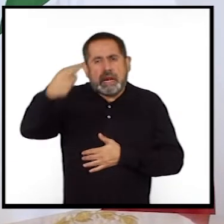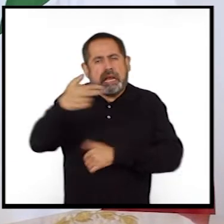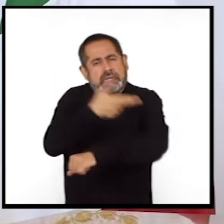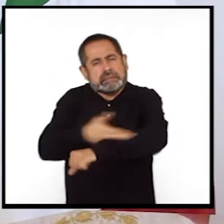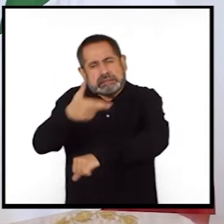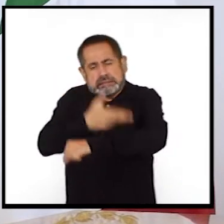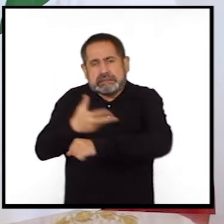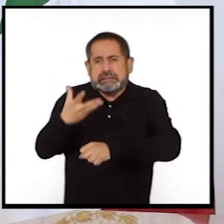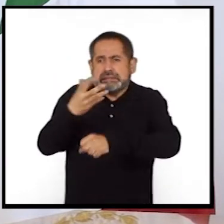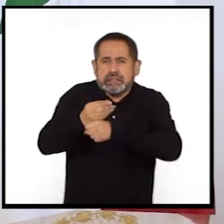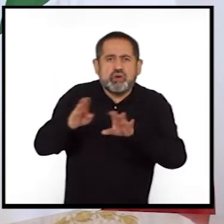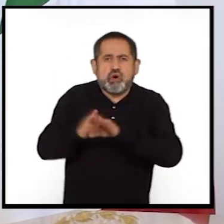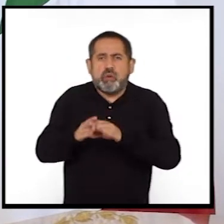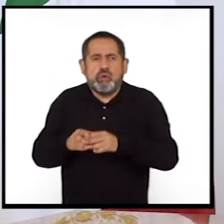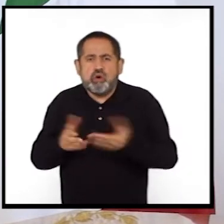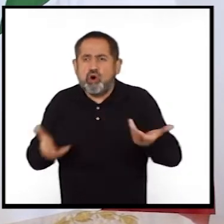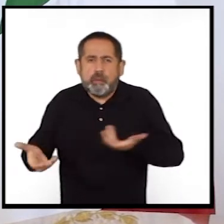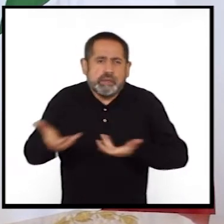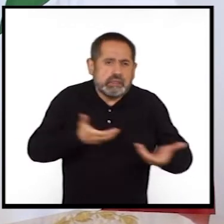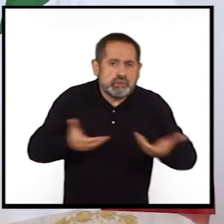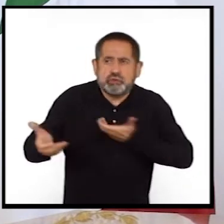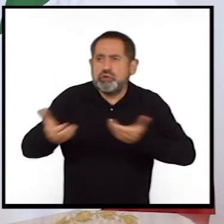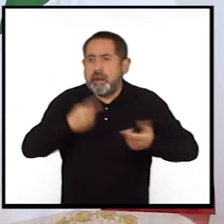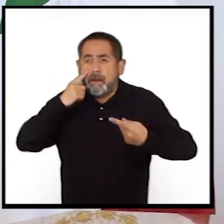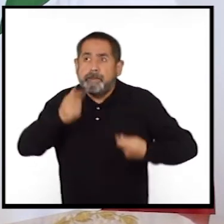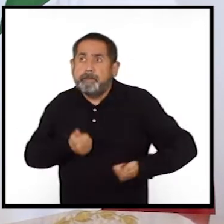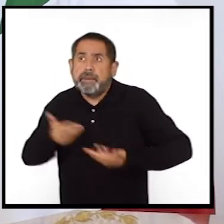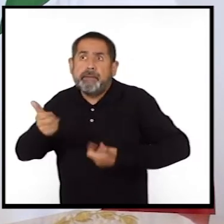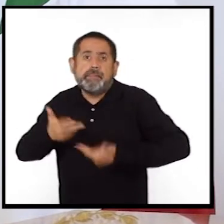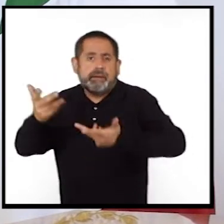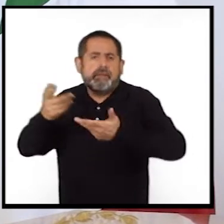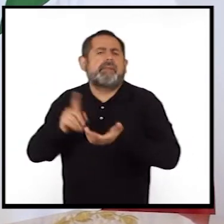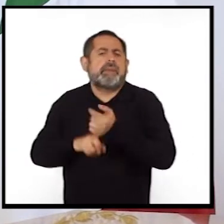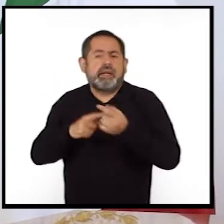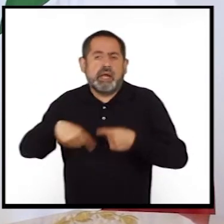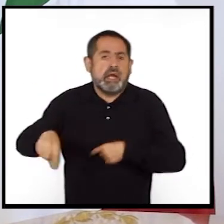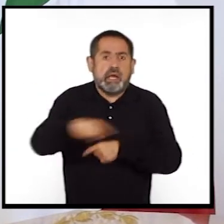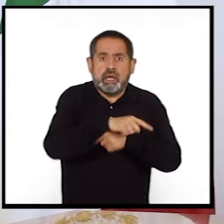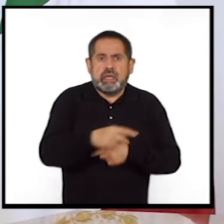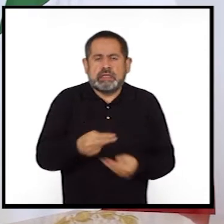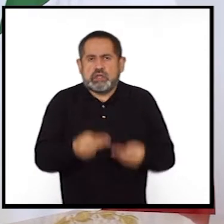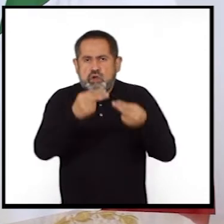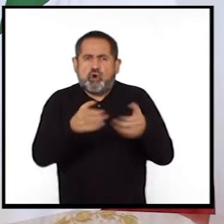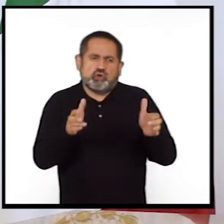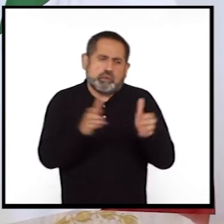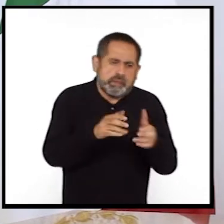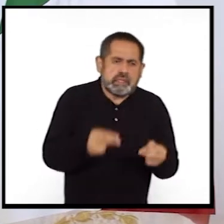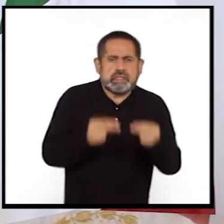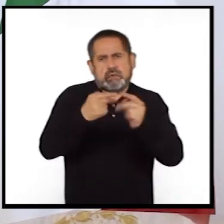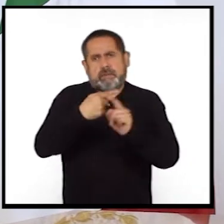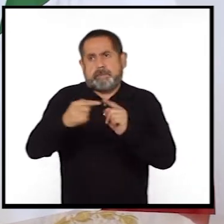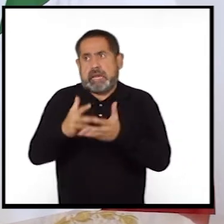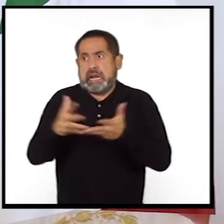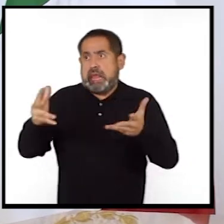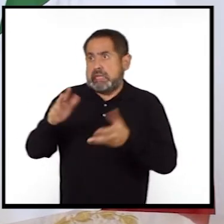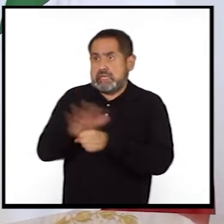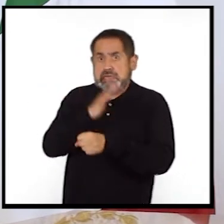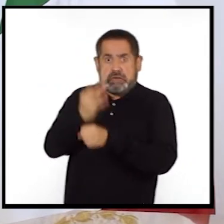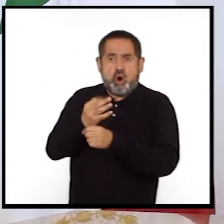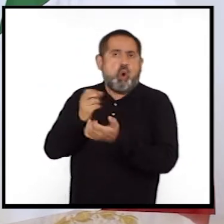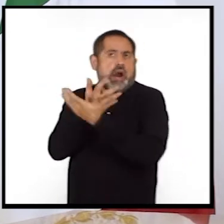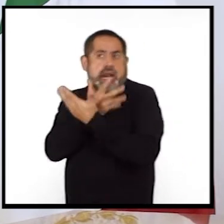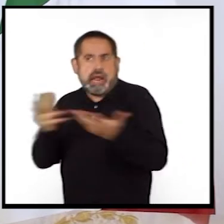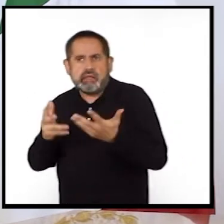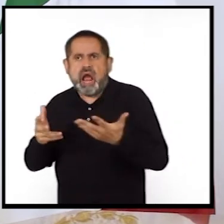innovadora forma de realizar esquemas de comercialización para beneficio de la micro, pequeña y